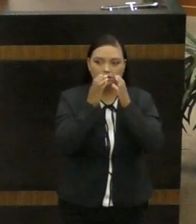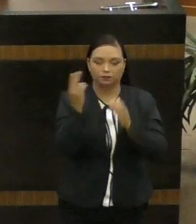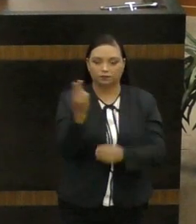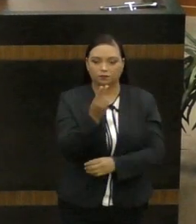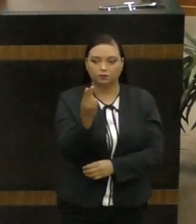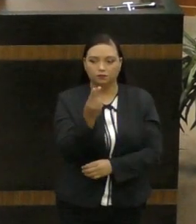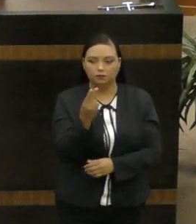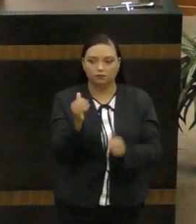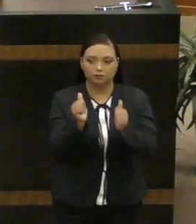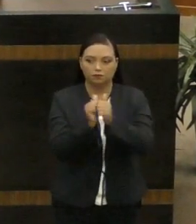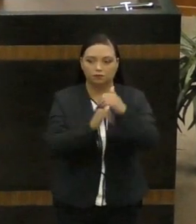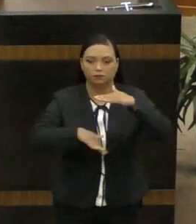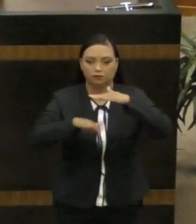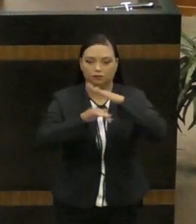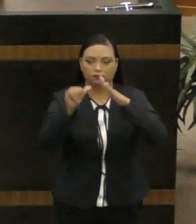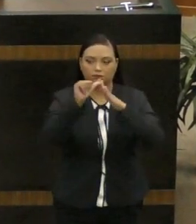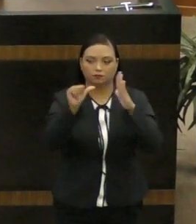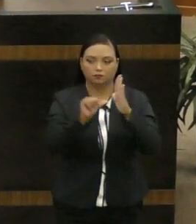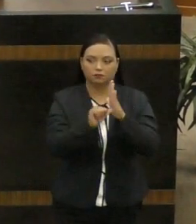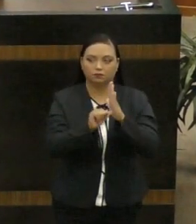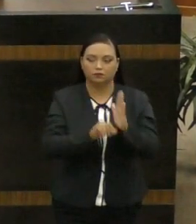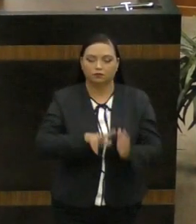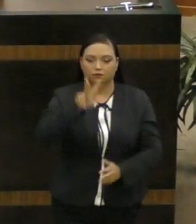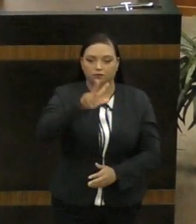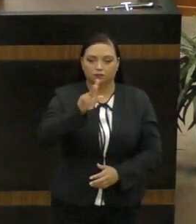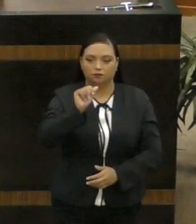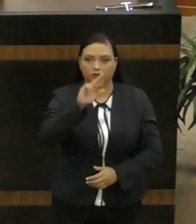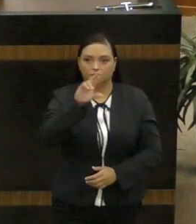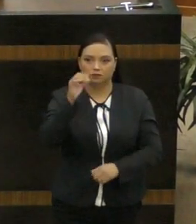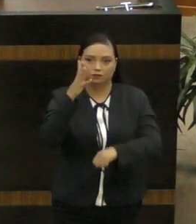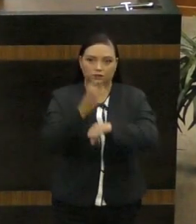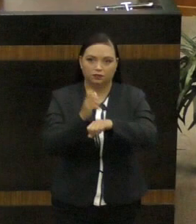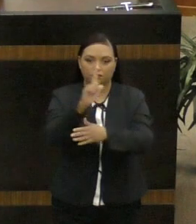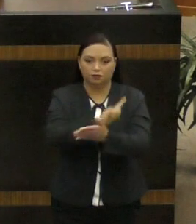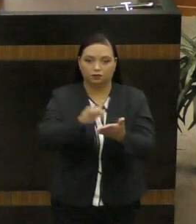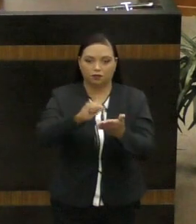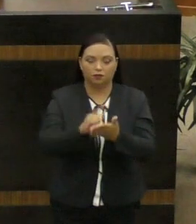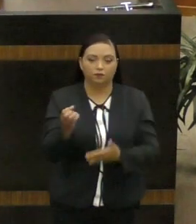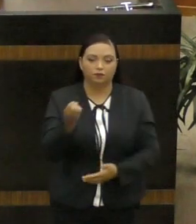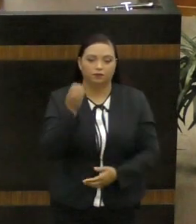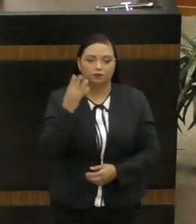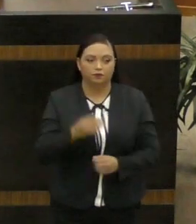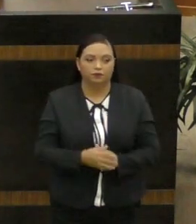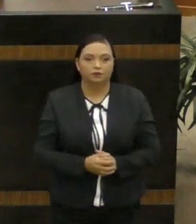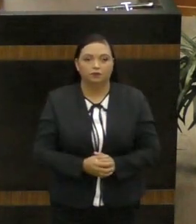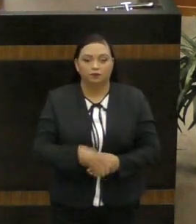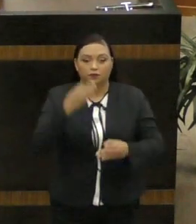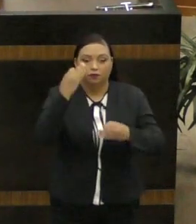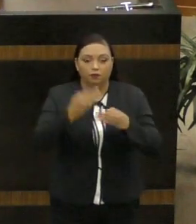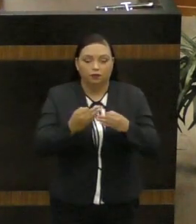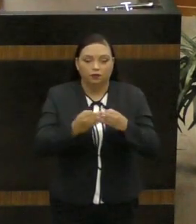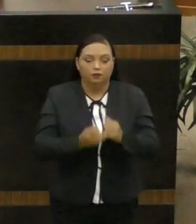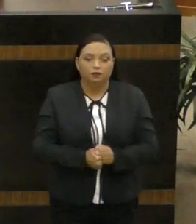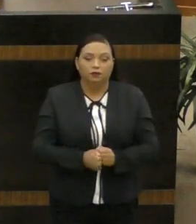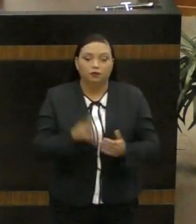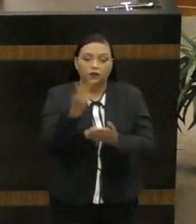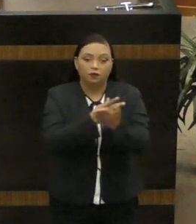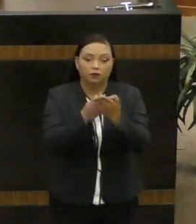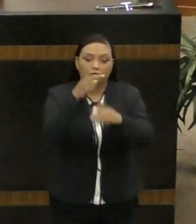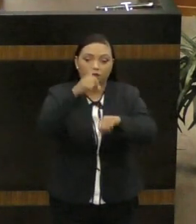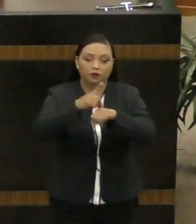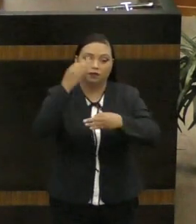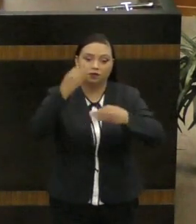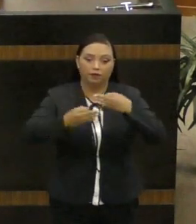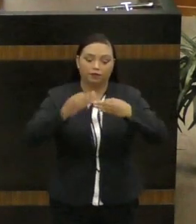respectivas conjuntamente del artículo 18, párrafo 5 de la ley de este Congreso. Agotados los puntos de orden del día,